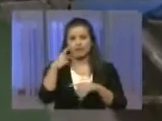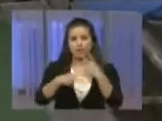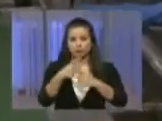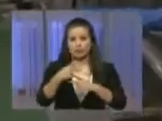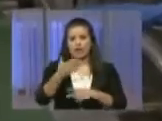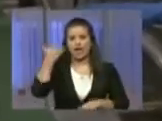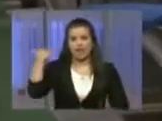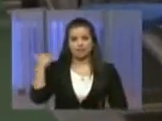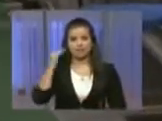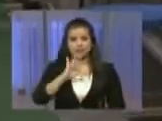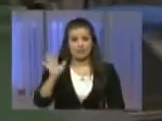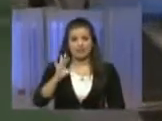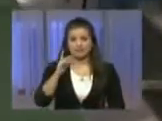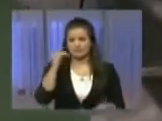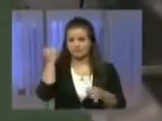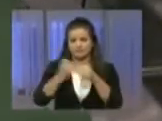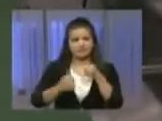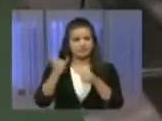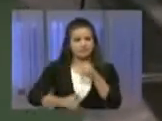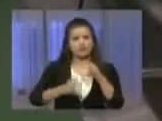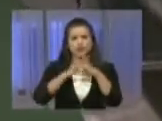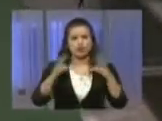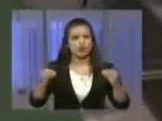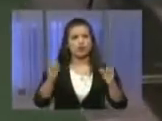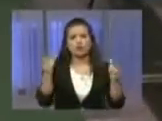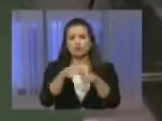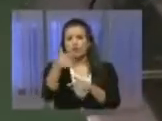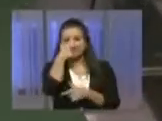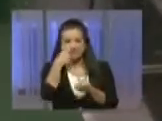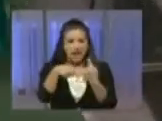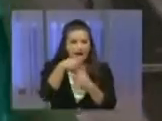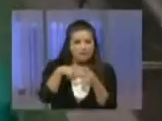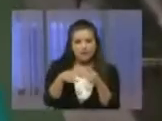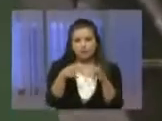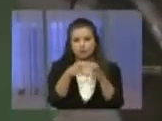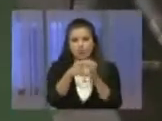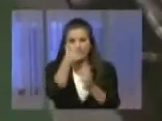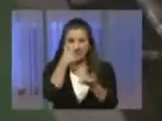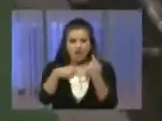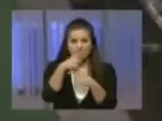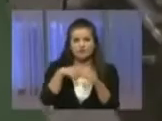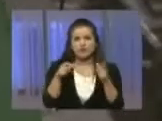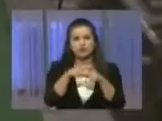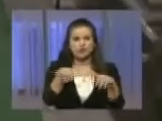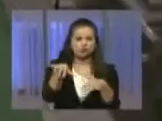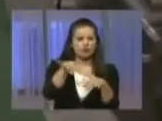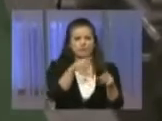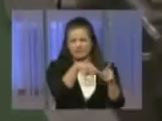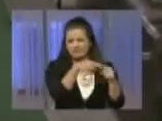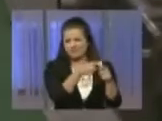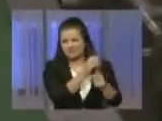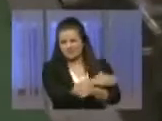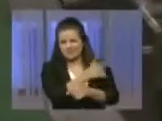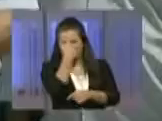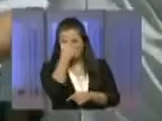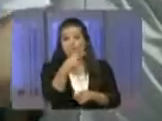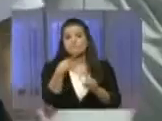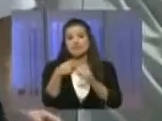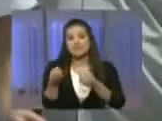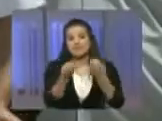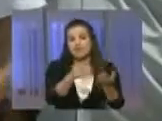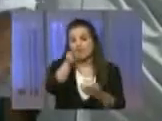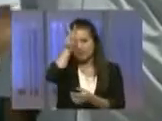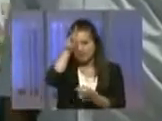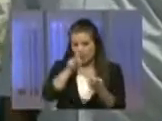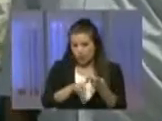terminaba en mano de las mafias criminales de los zombis criminales del Bach er ismo de Los